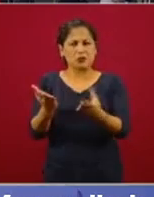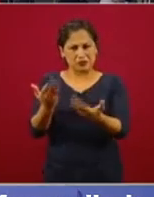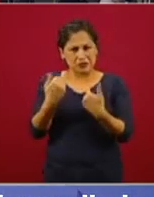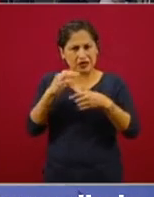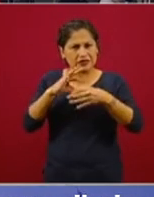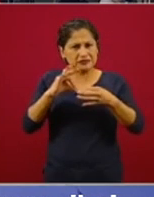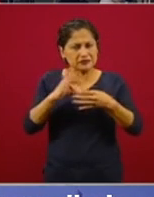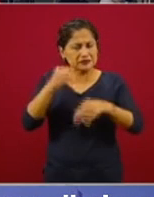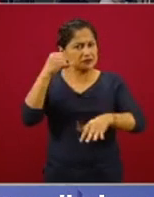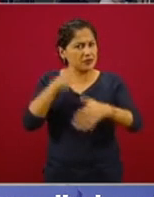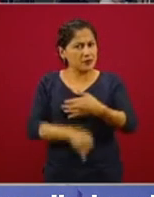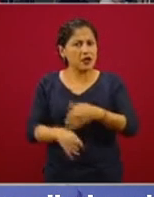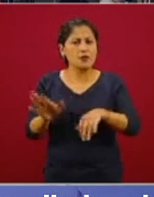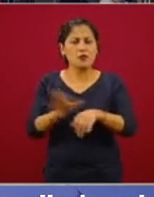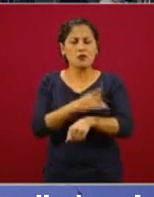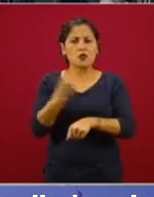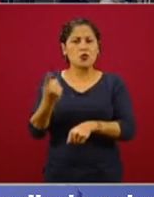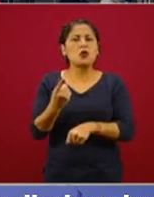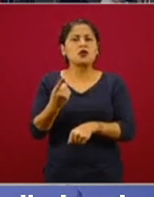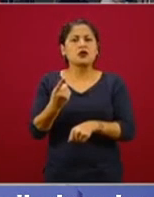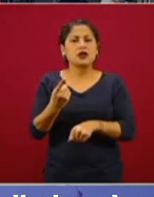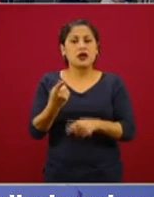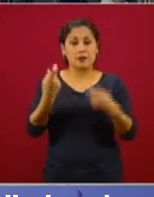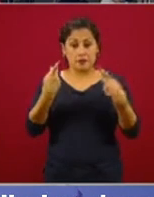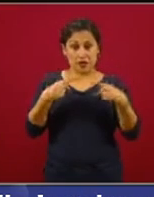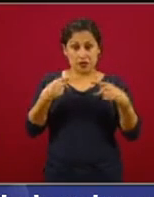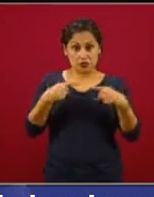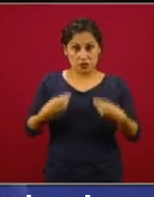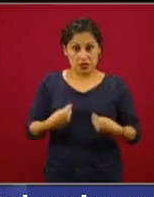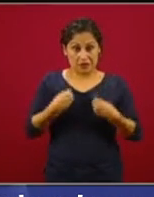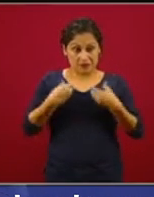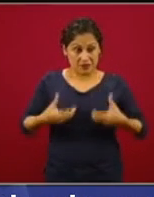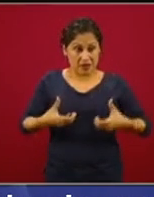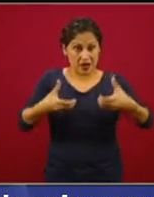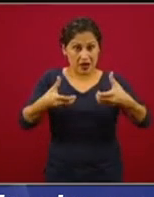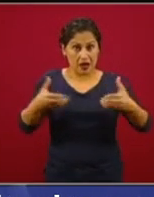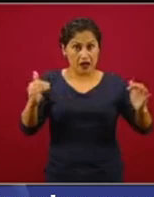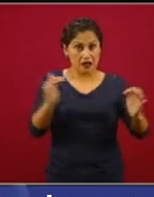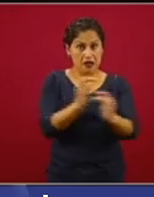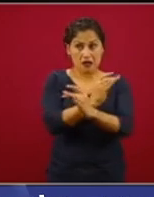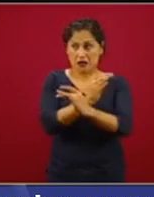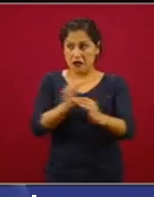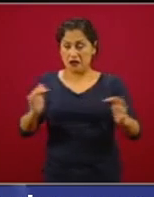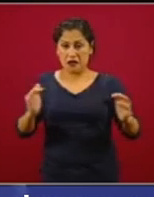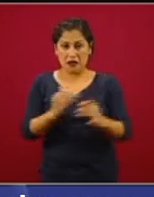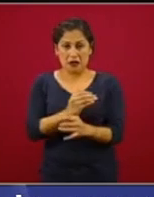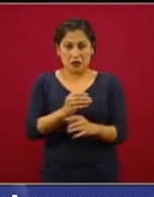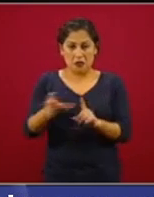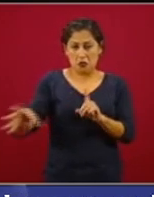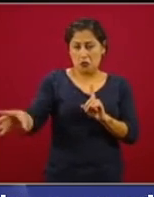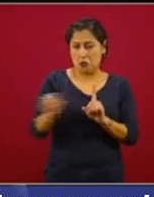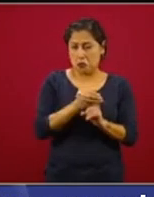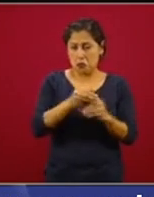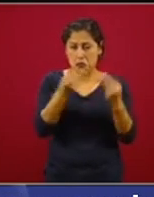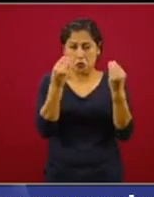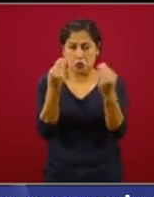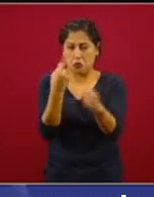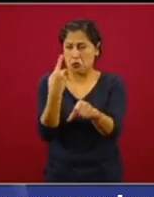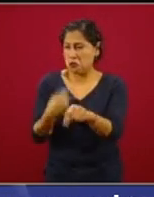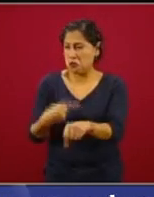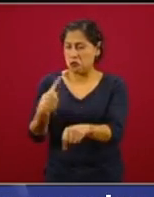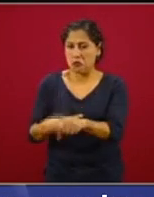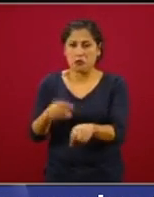esas personas por lo regular, en su mayoría, son inmunes a muchas enfermedades por su